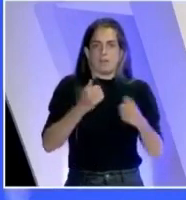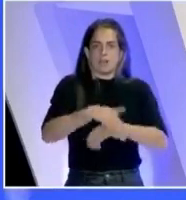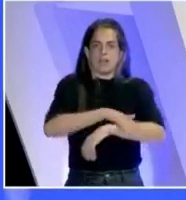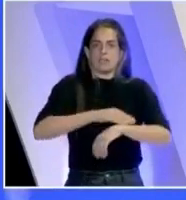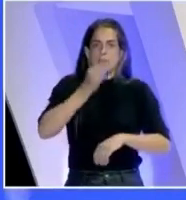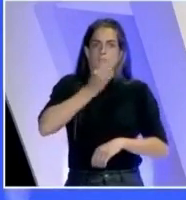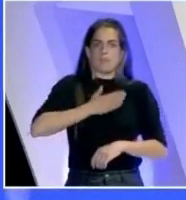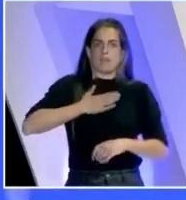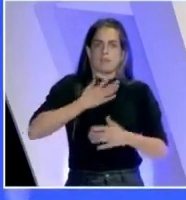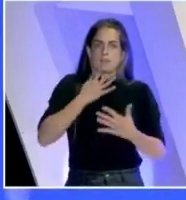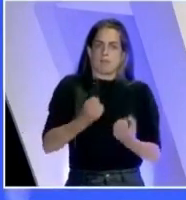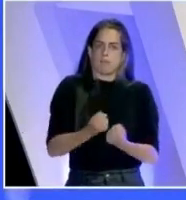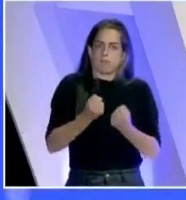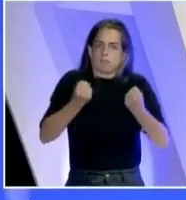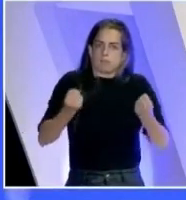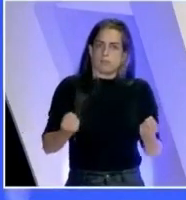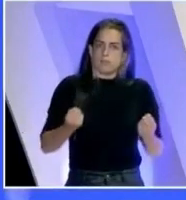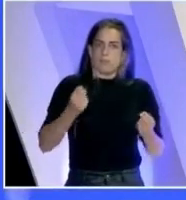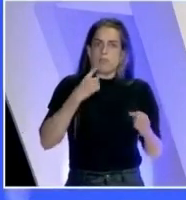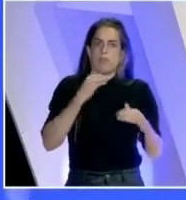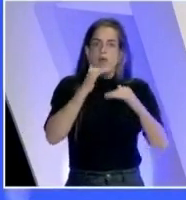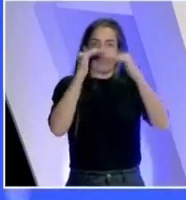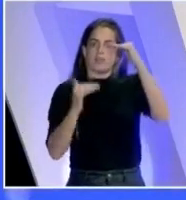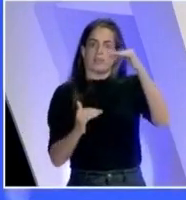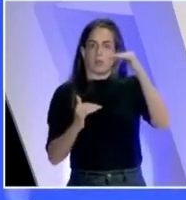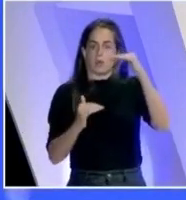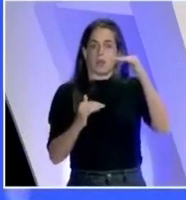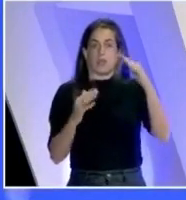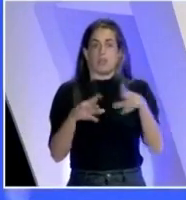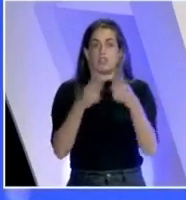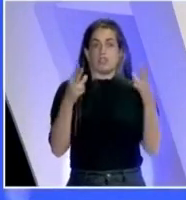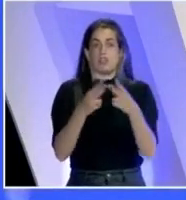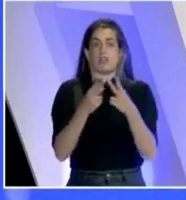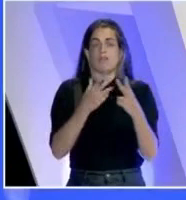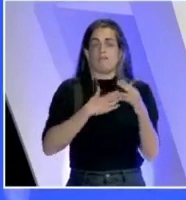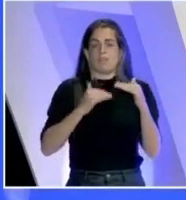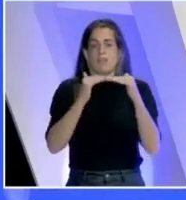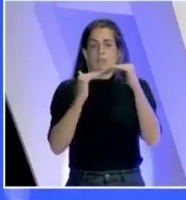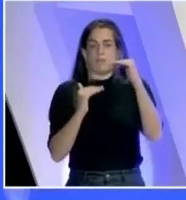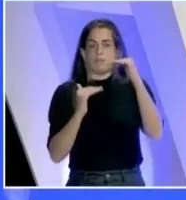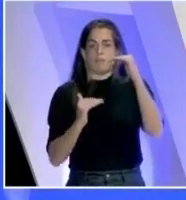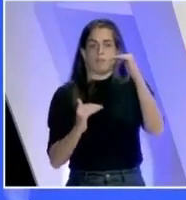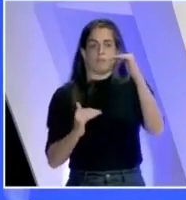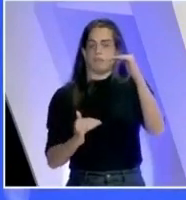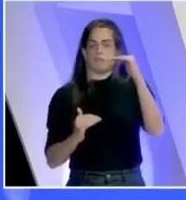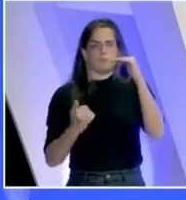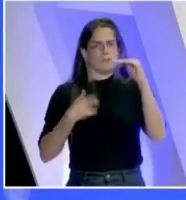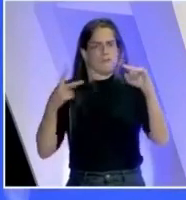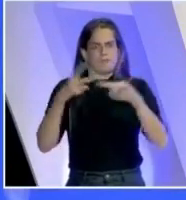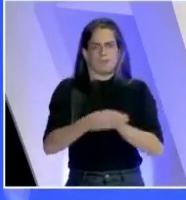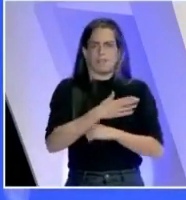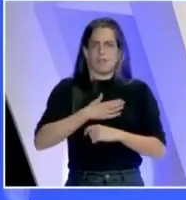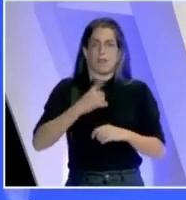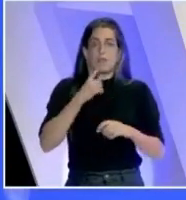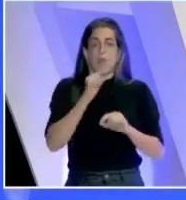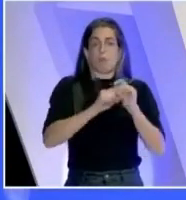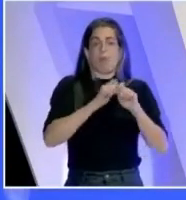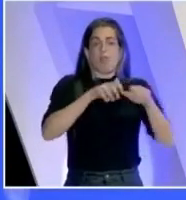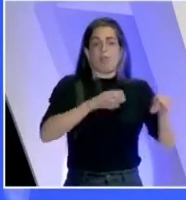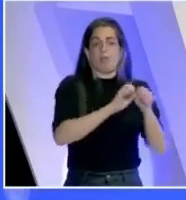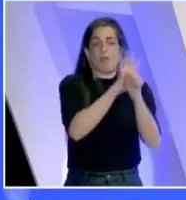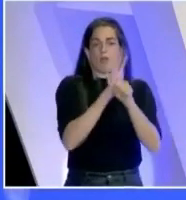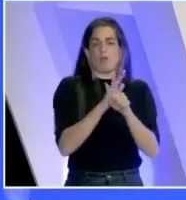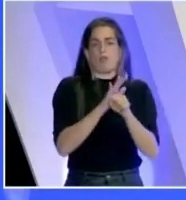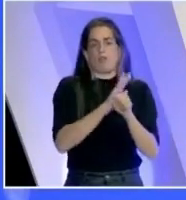de mitigar la desigualdad social que, desgraciadamente, sigue aumentándose como consecuencia, en este caso, de la pandemia que estamos sufriendo, y también